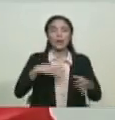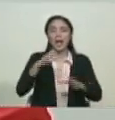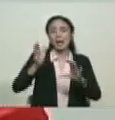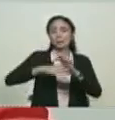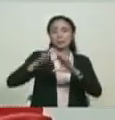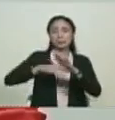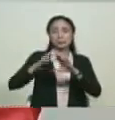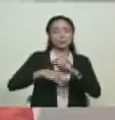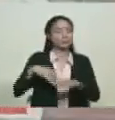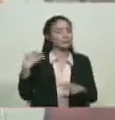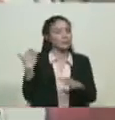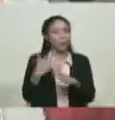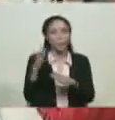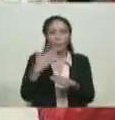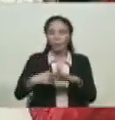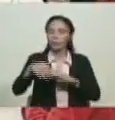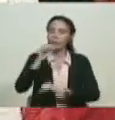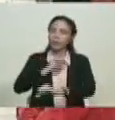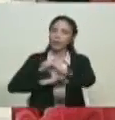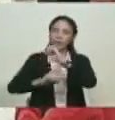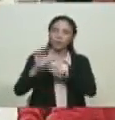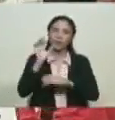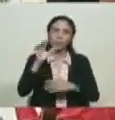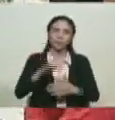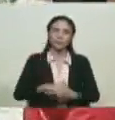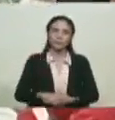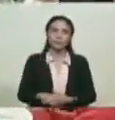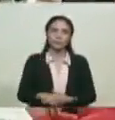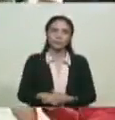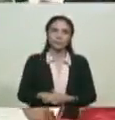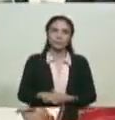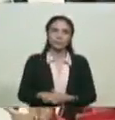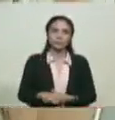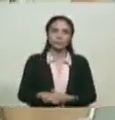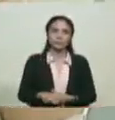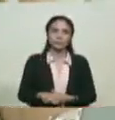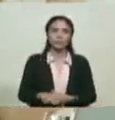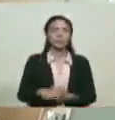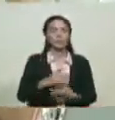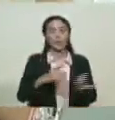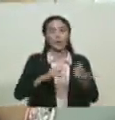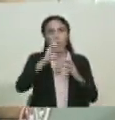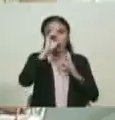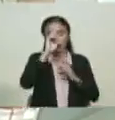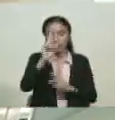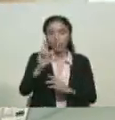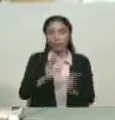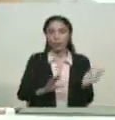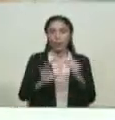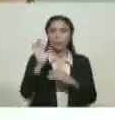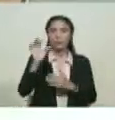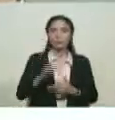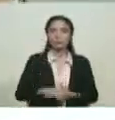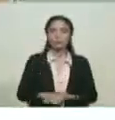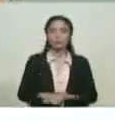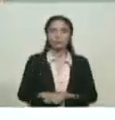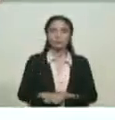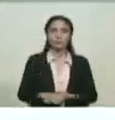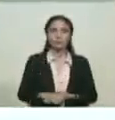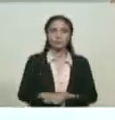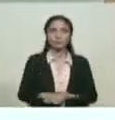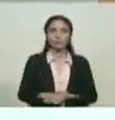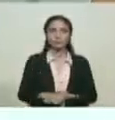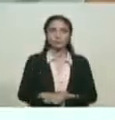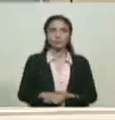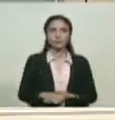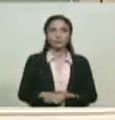me crece defenderá la dignidad y el respeto a nuestra patria mil bs compañeros de la dirección